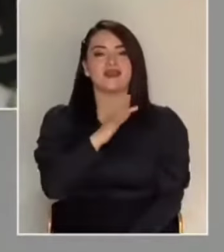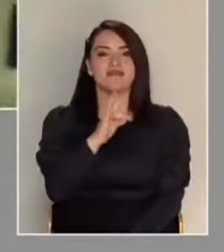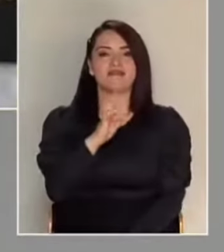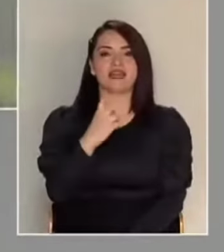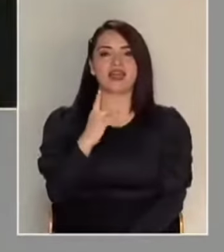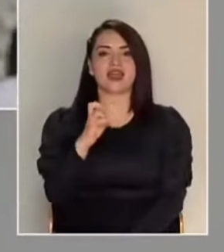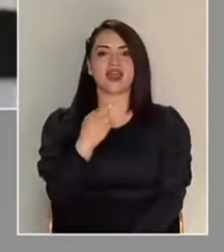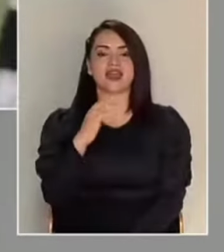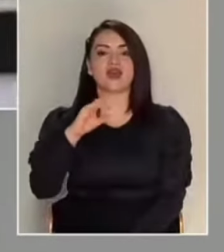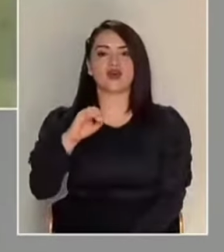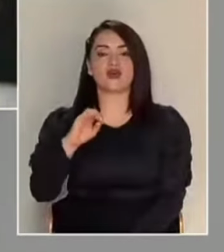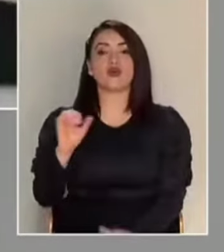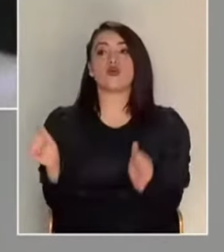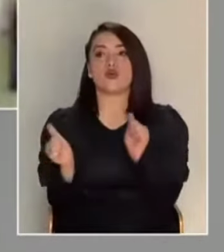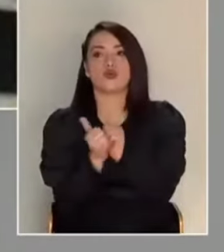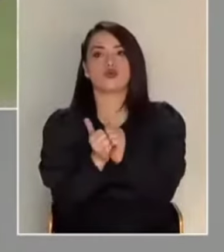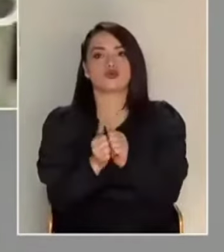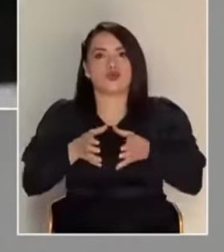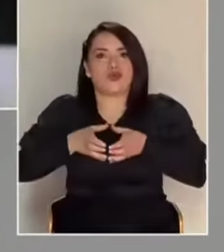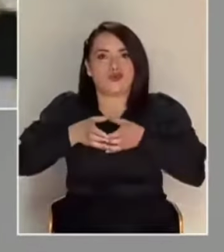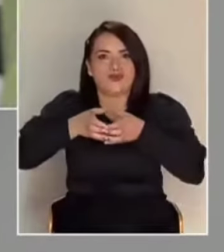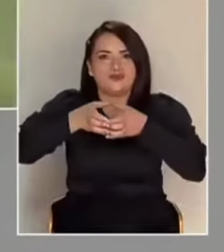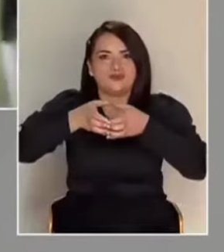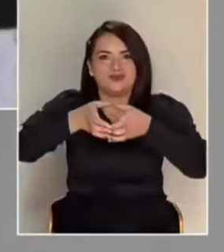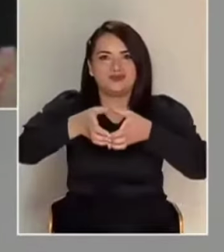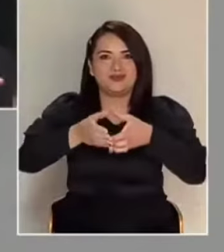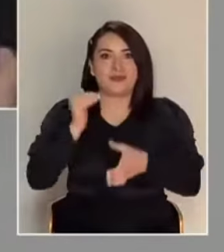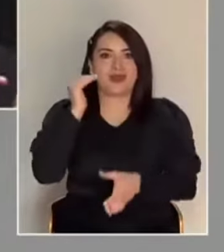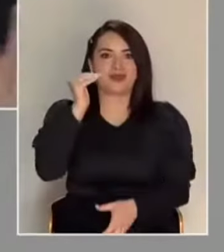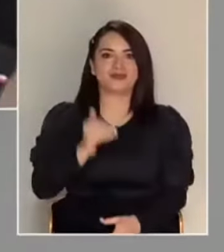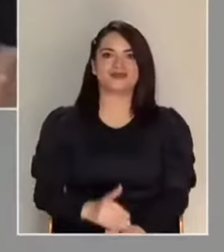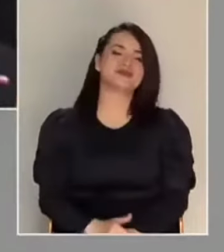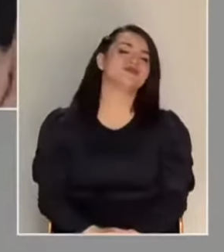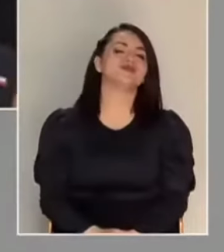Felser, seguido de su plana mayor.